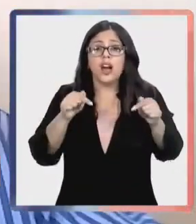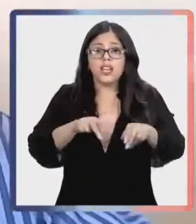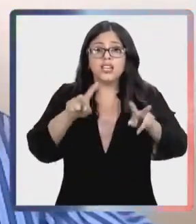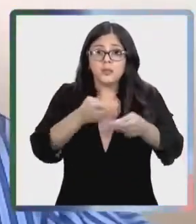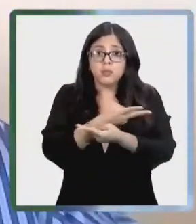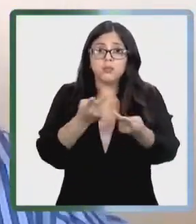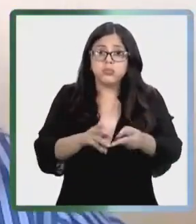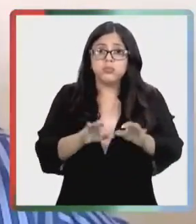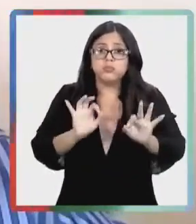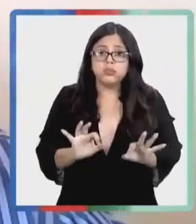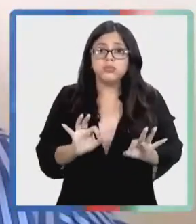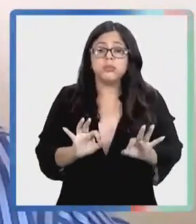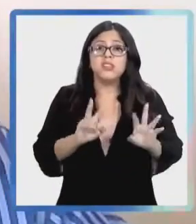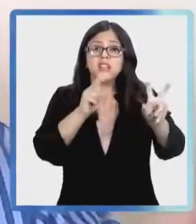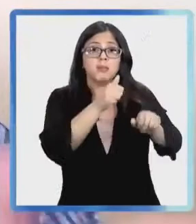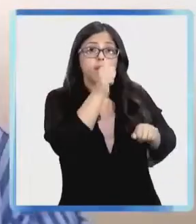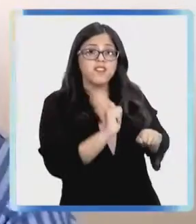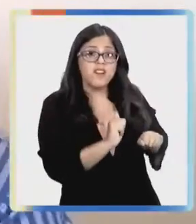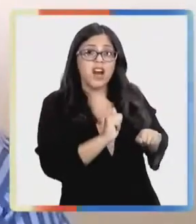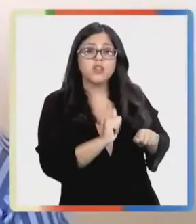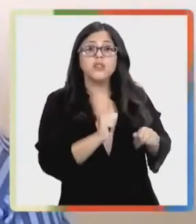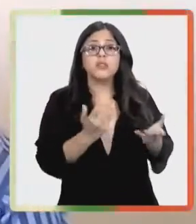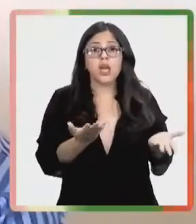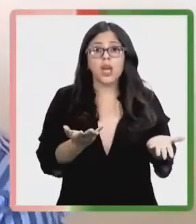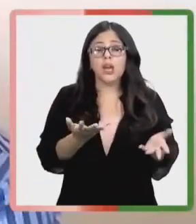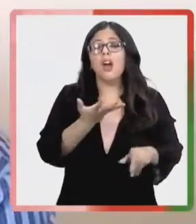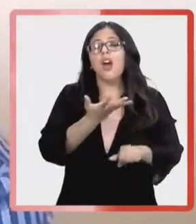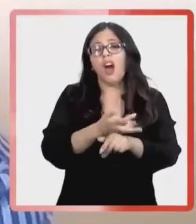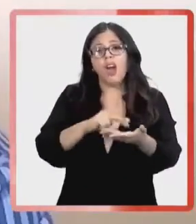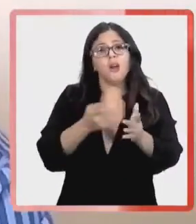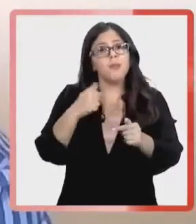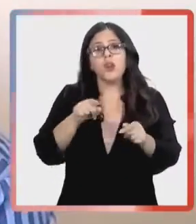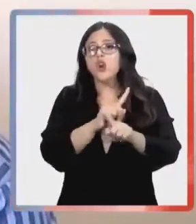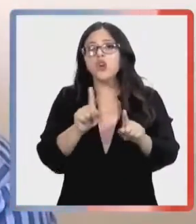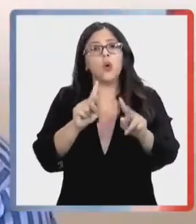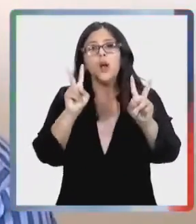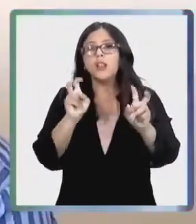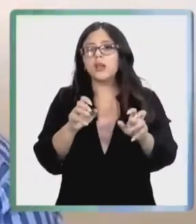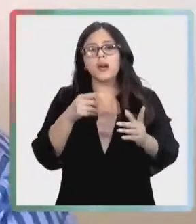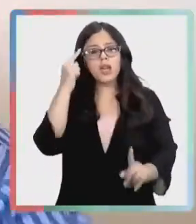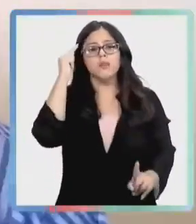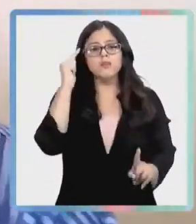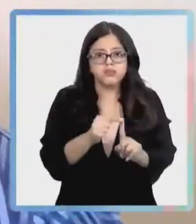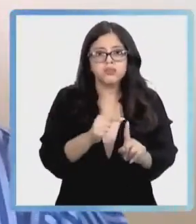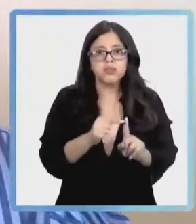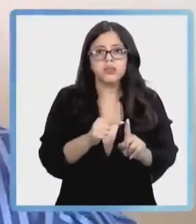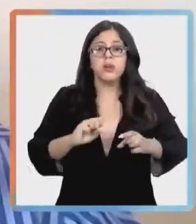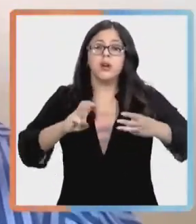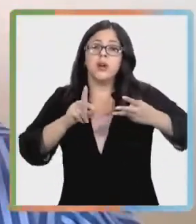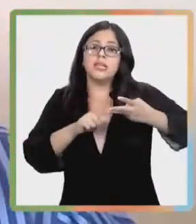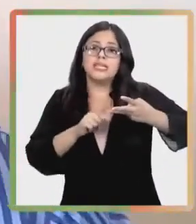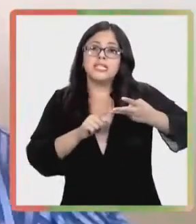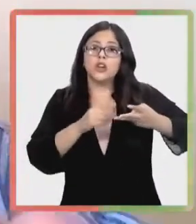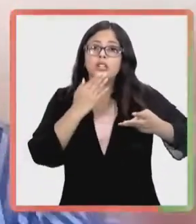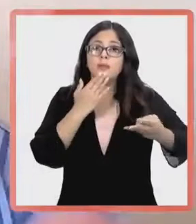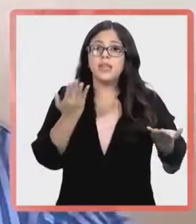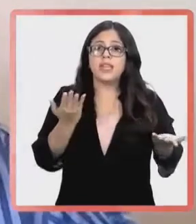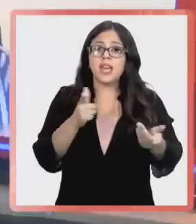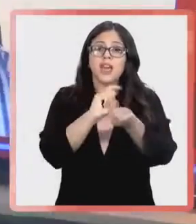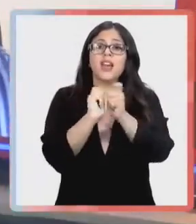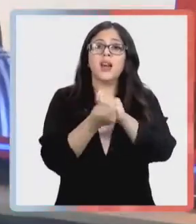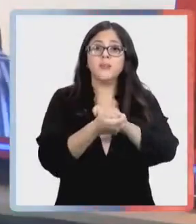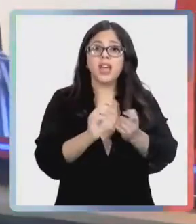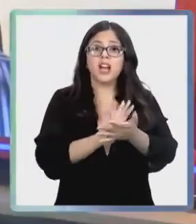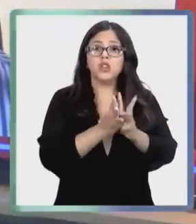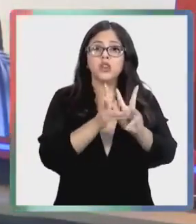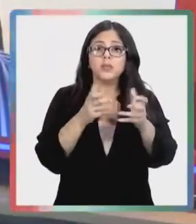público está en la excelencia, ¿verdad? Y lo privado es colateral, existe, pero no es la fuente principal de consulta. Lo tercero es cambiar todo el